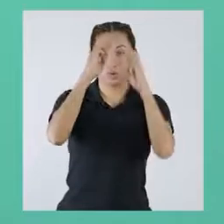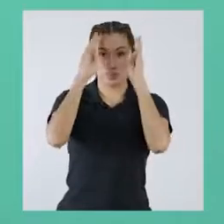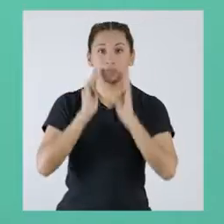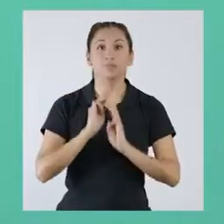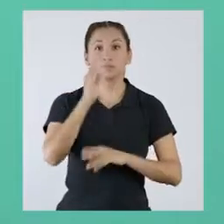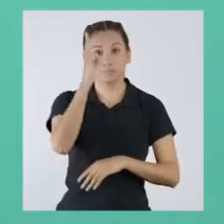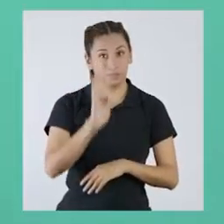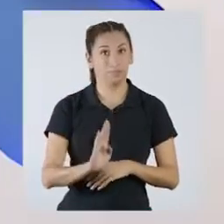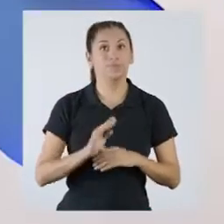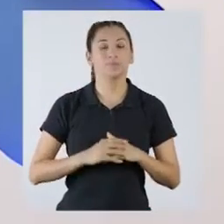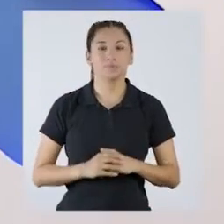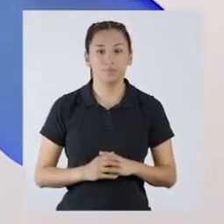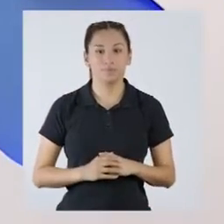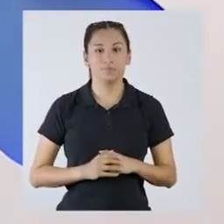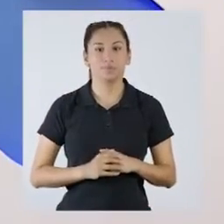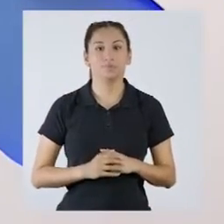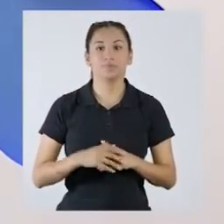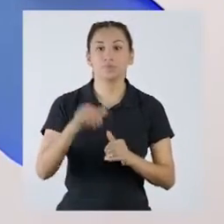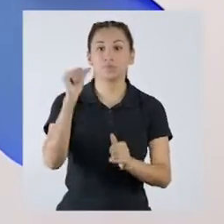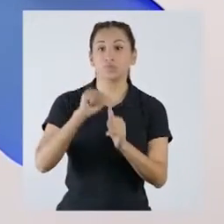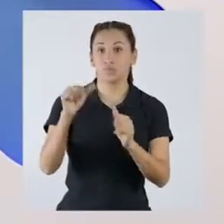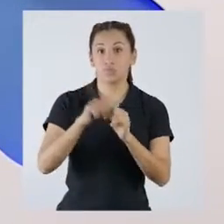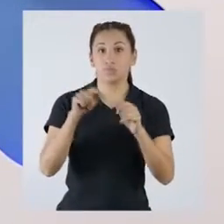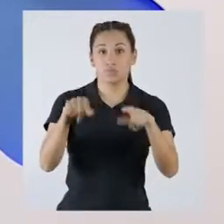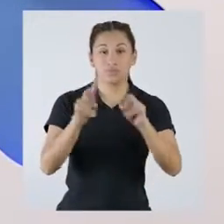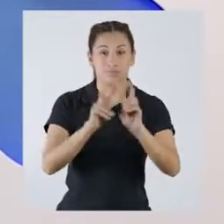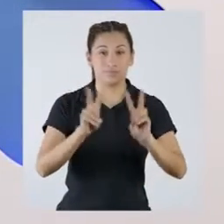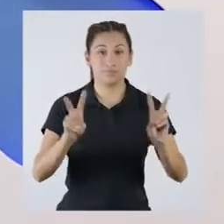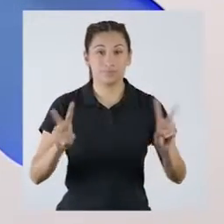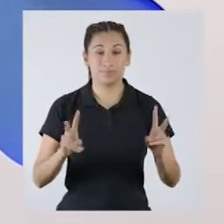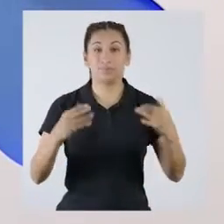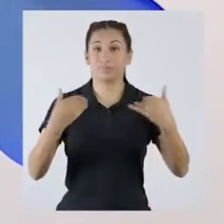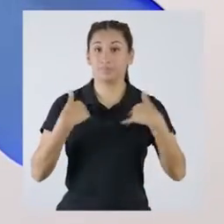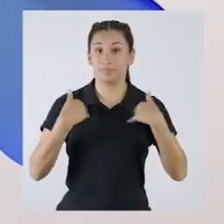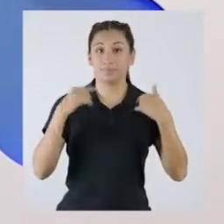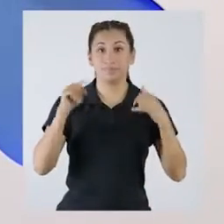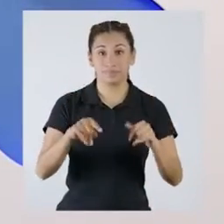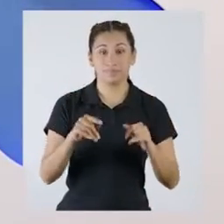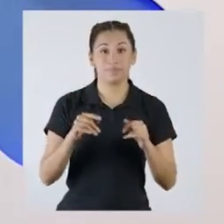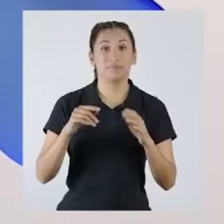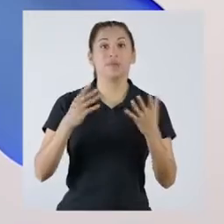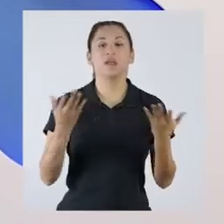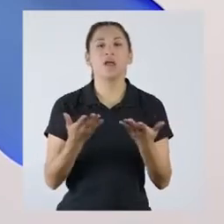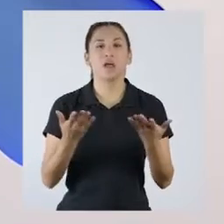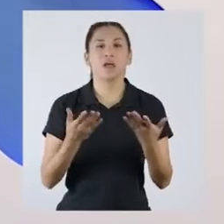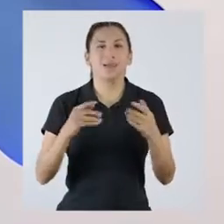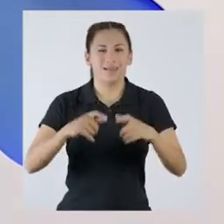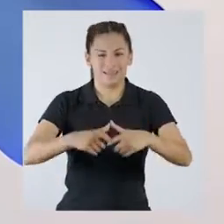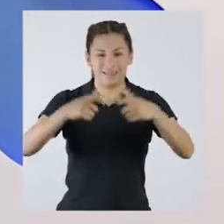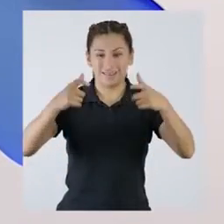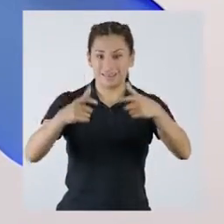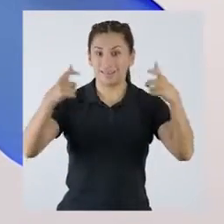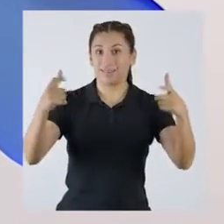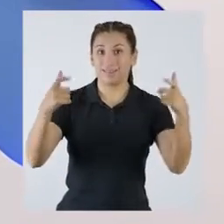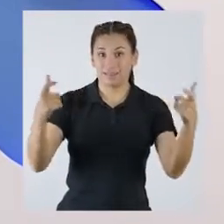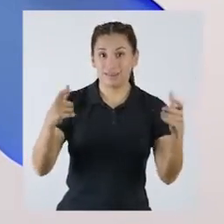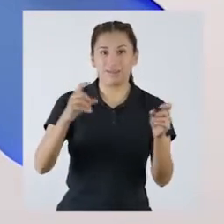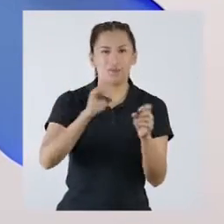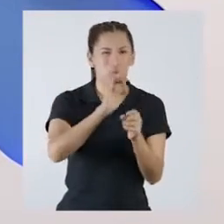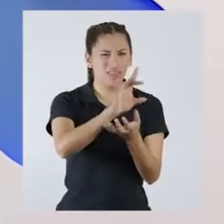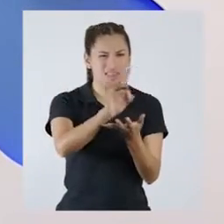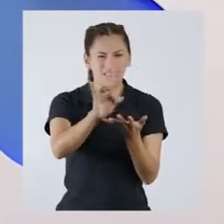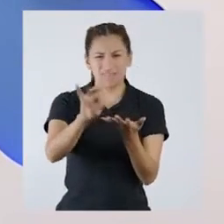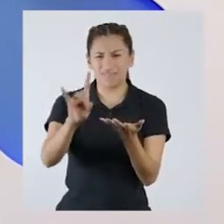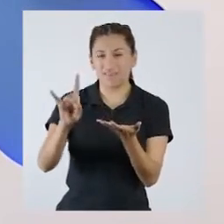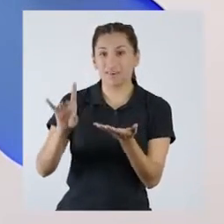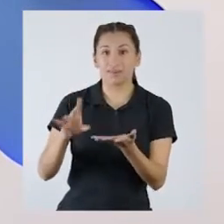Madre de Dios. El número de especies vegetales que existe en el Manu es tan grande y tan